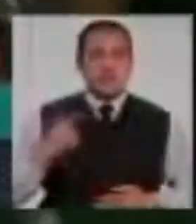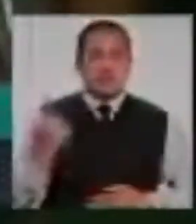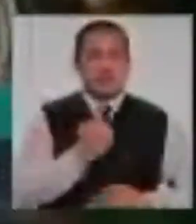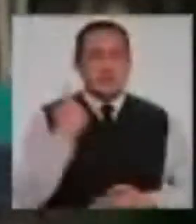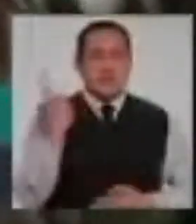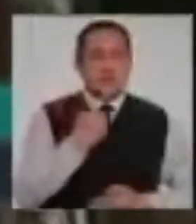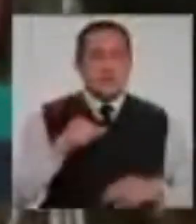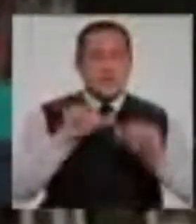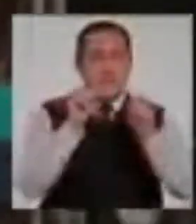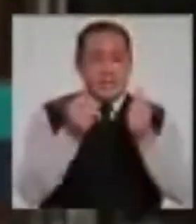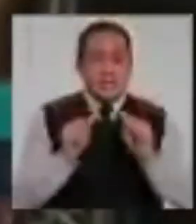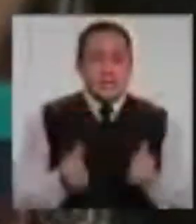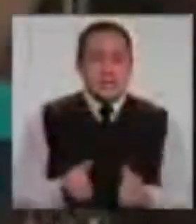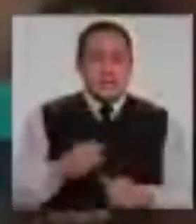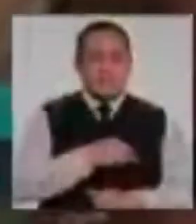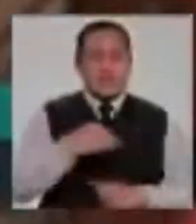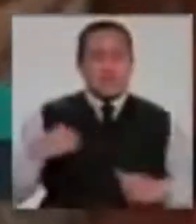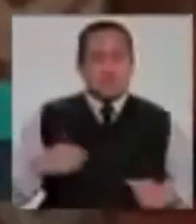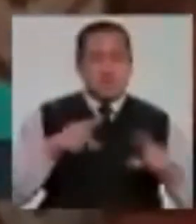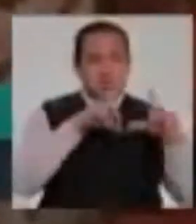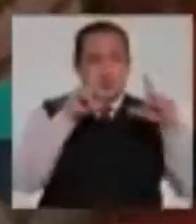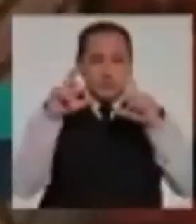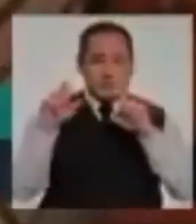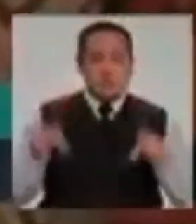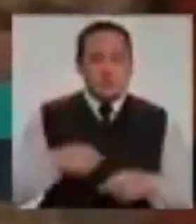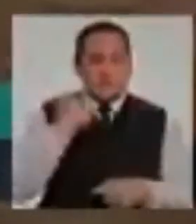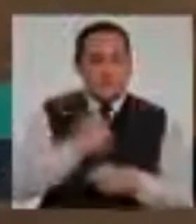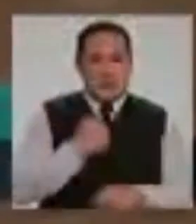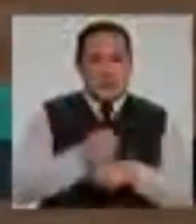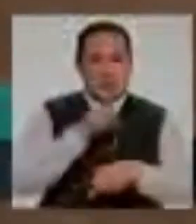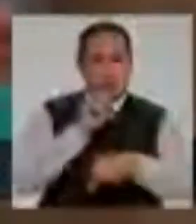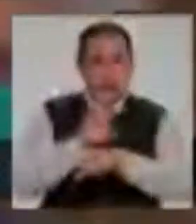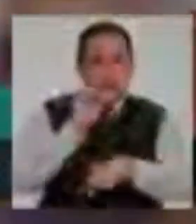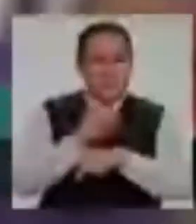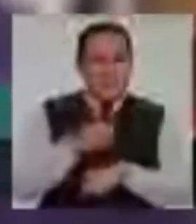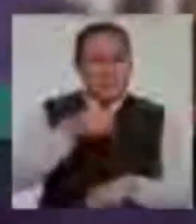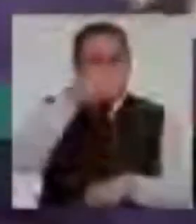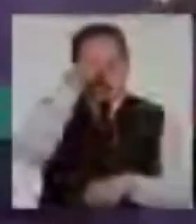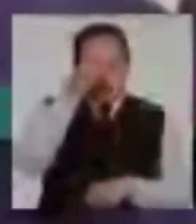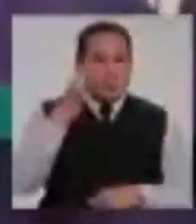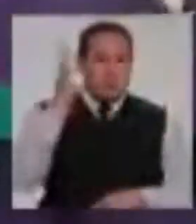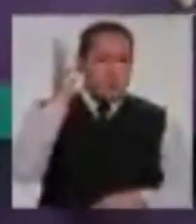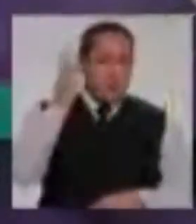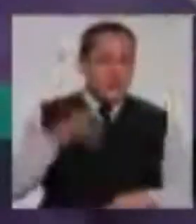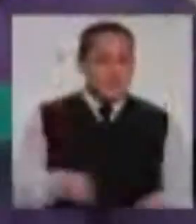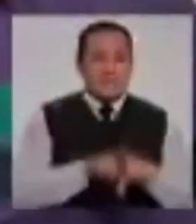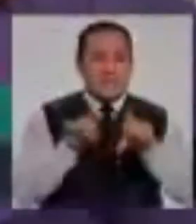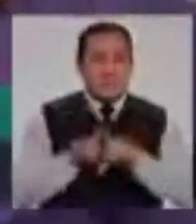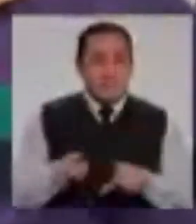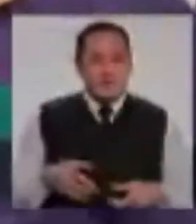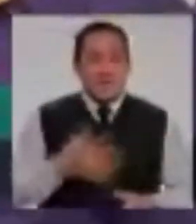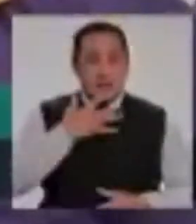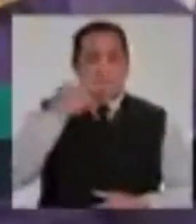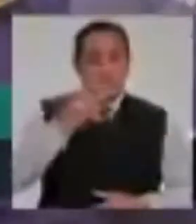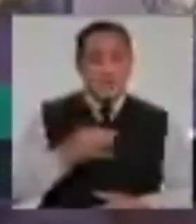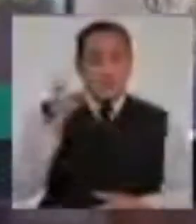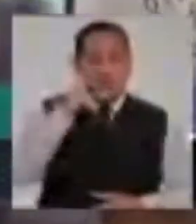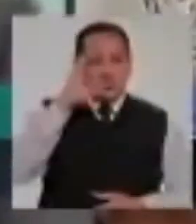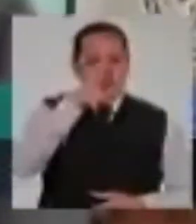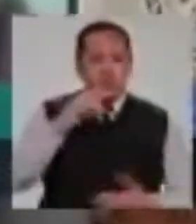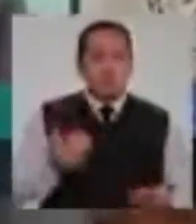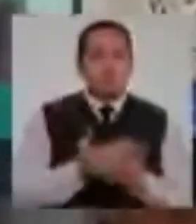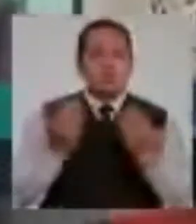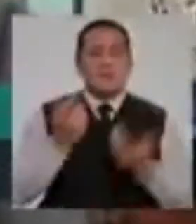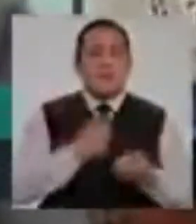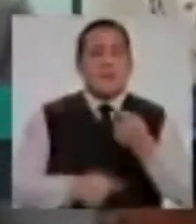Nacional de Artesanía del Mincetur viene fortaleciendo a través de talleres las capacidades de estas mujeres y, por supuesto, ya buscan